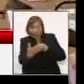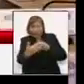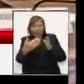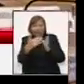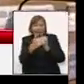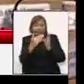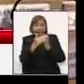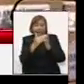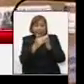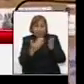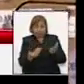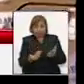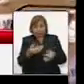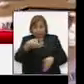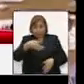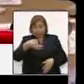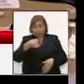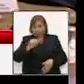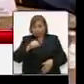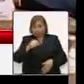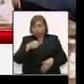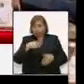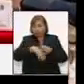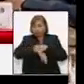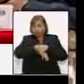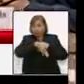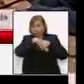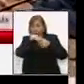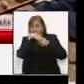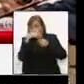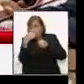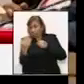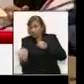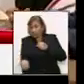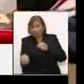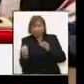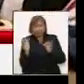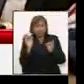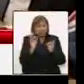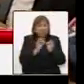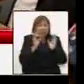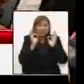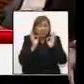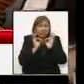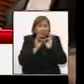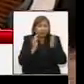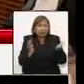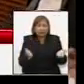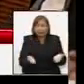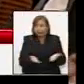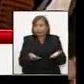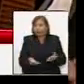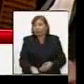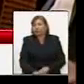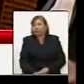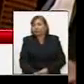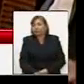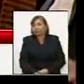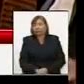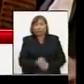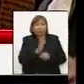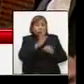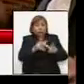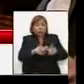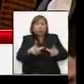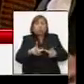domicilio. ¿Es así? ¿Afuera del domicilio? ¿Puede precisar exactamente su